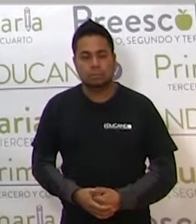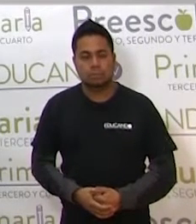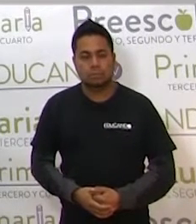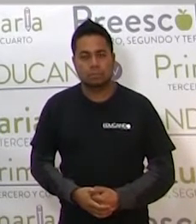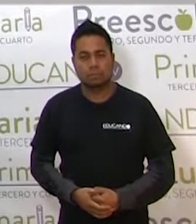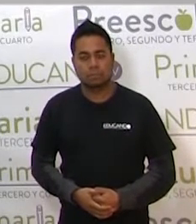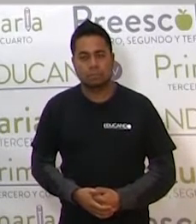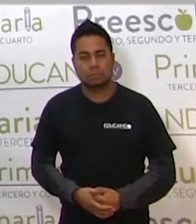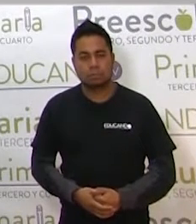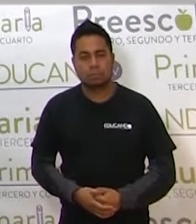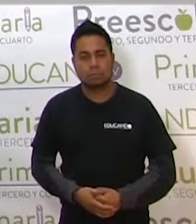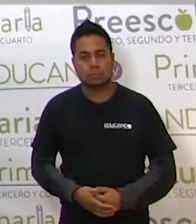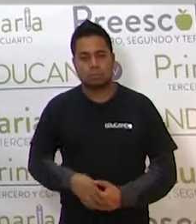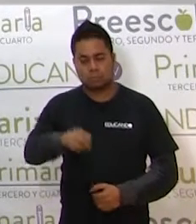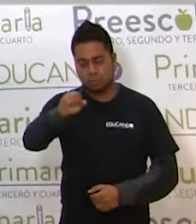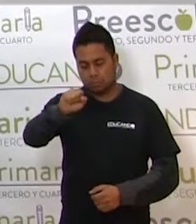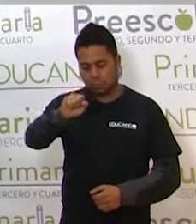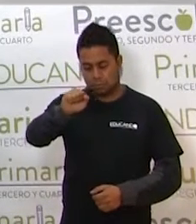word